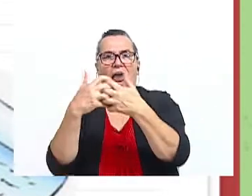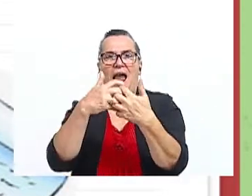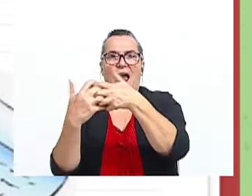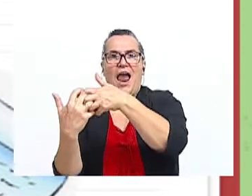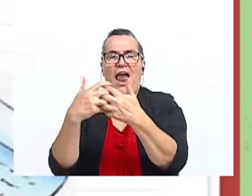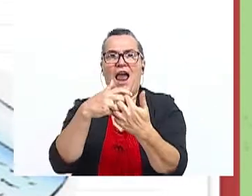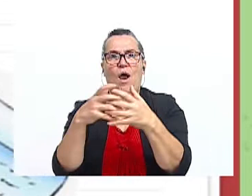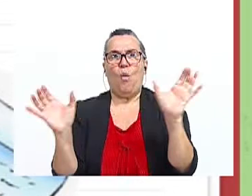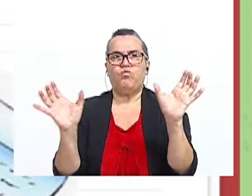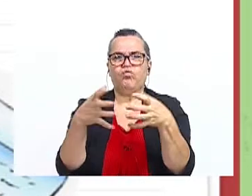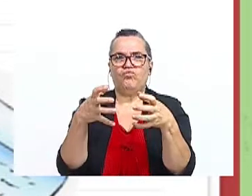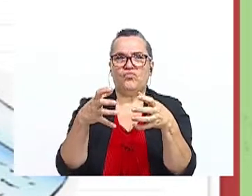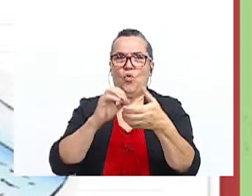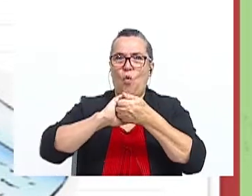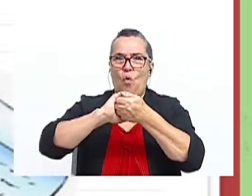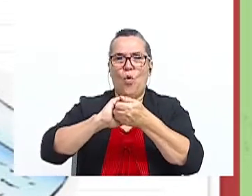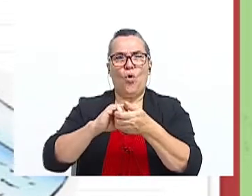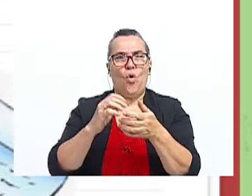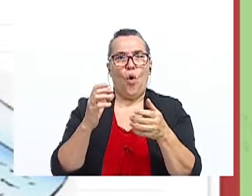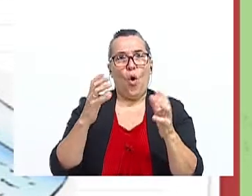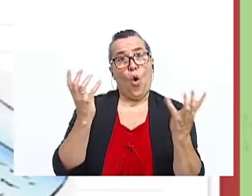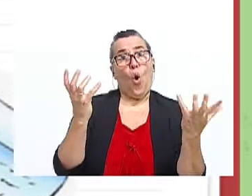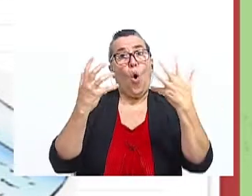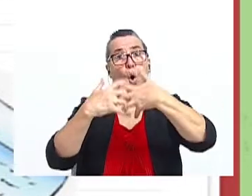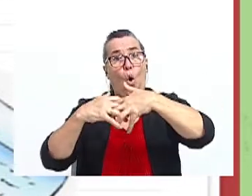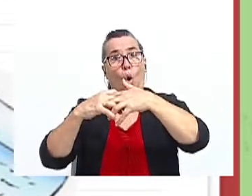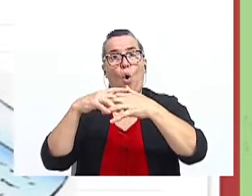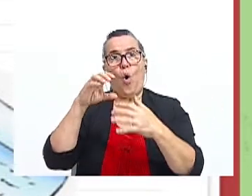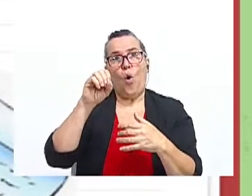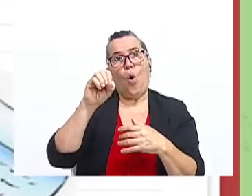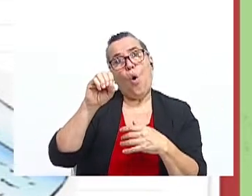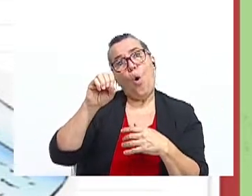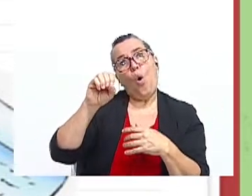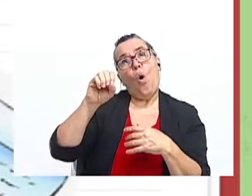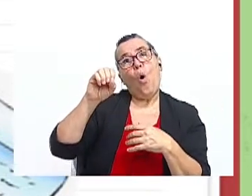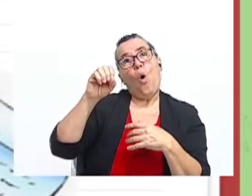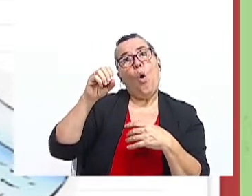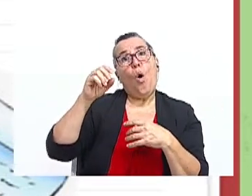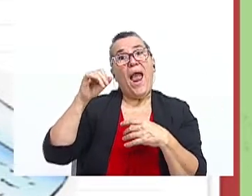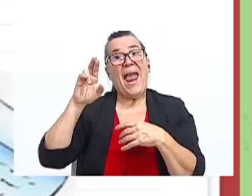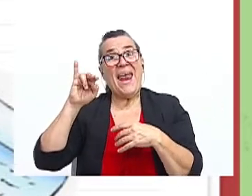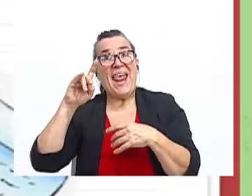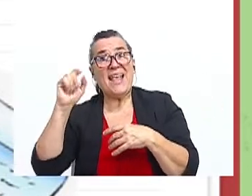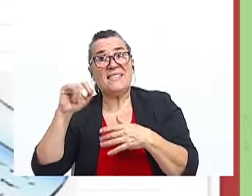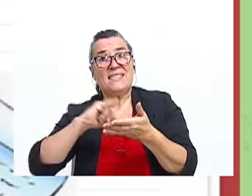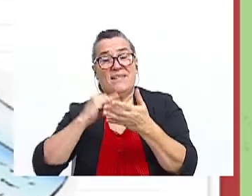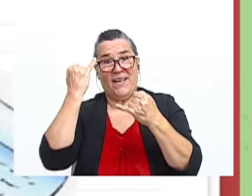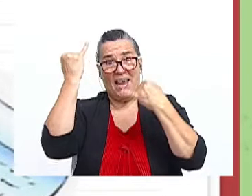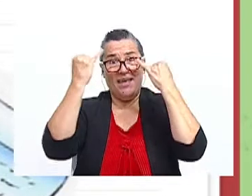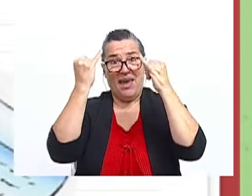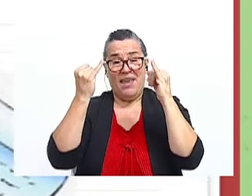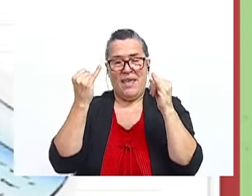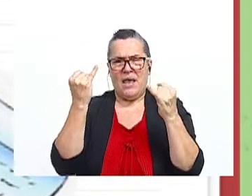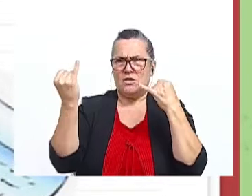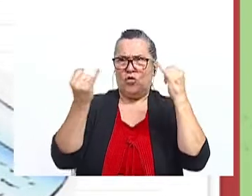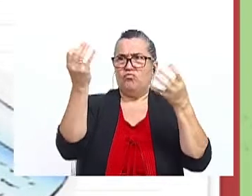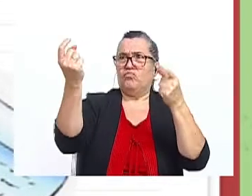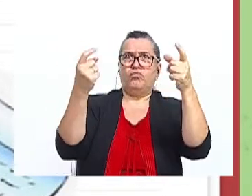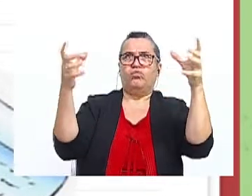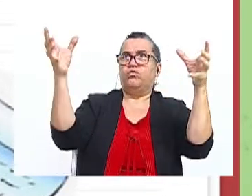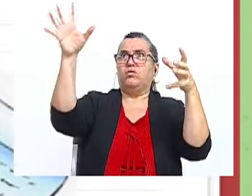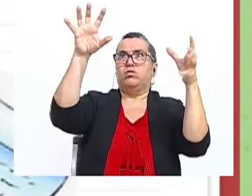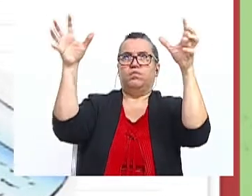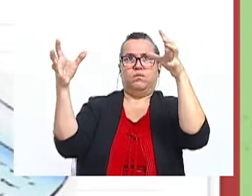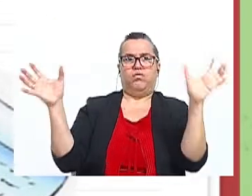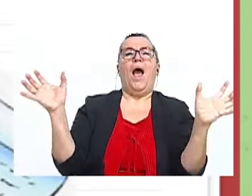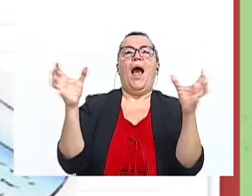ensayo. ¿Recuerdan qué era la coherencia? Sí, que las ideas están amalgamadas, es decir, que se